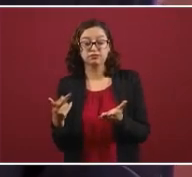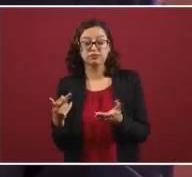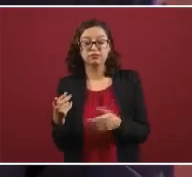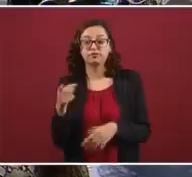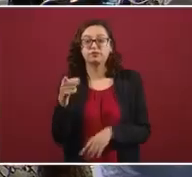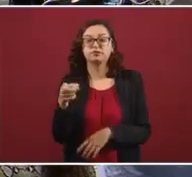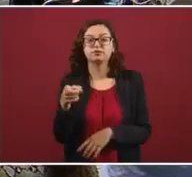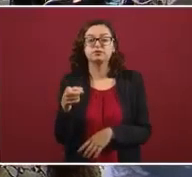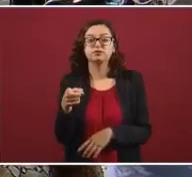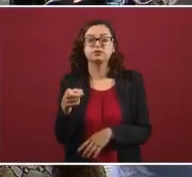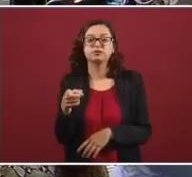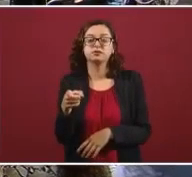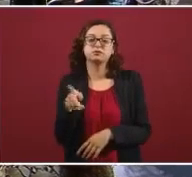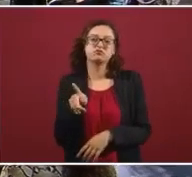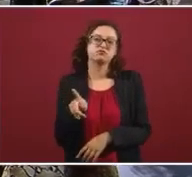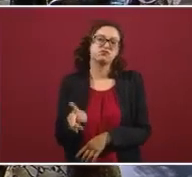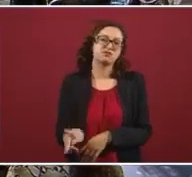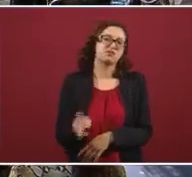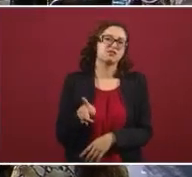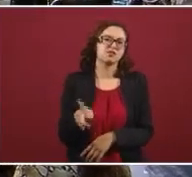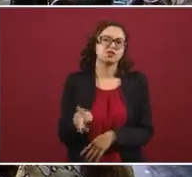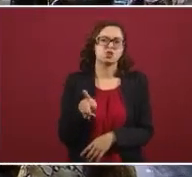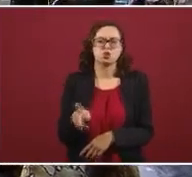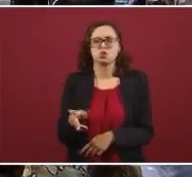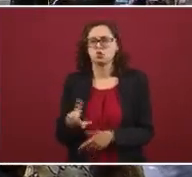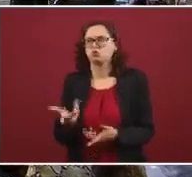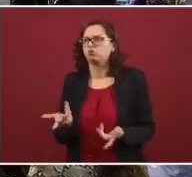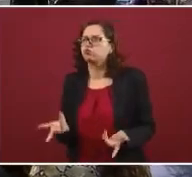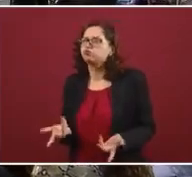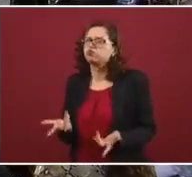con apariencia de plural.